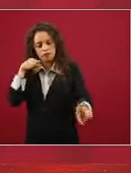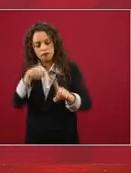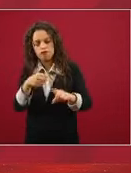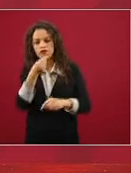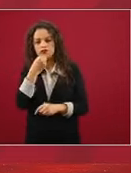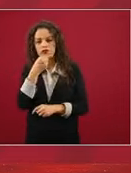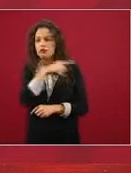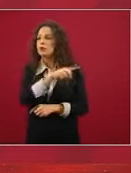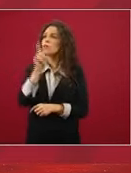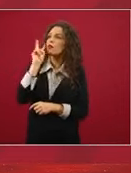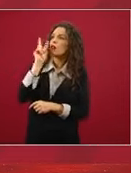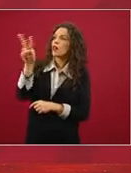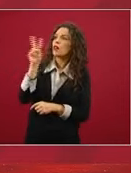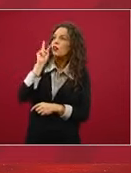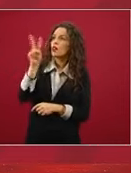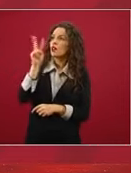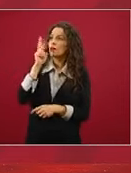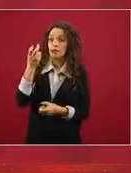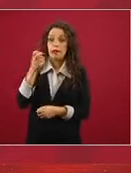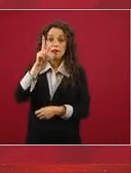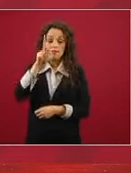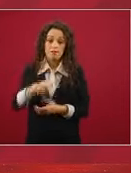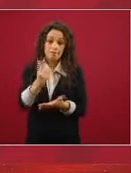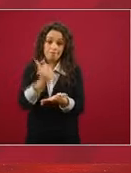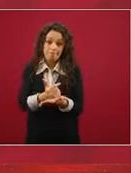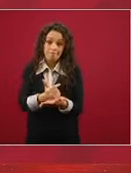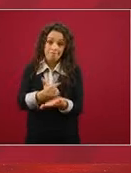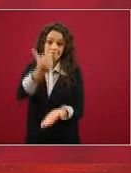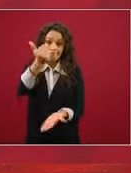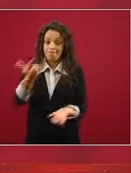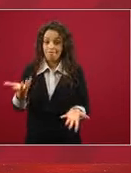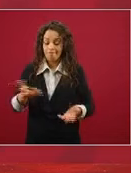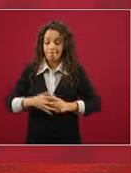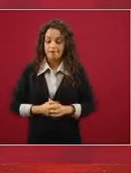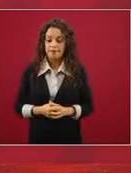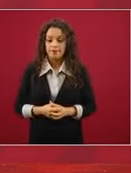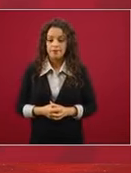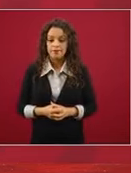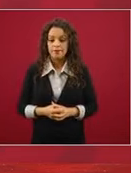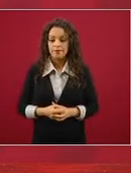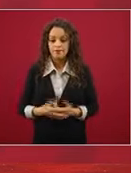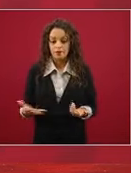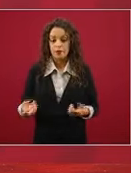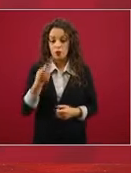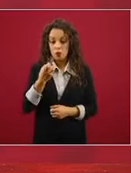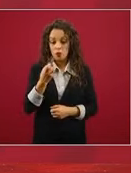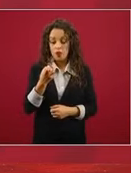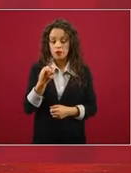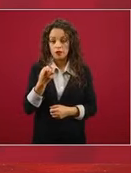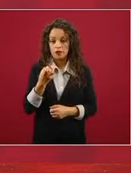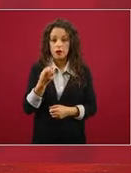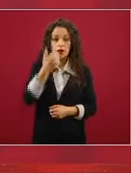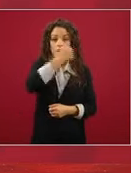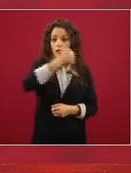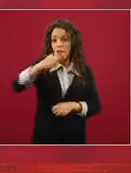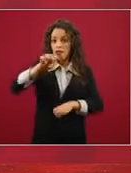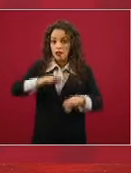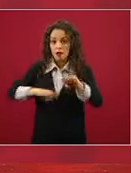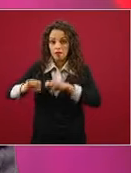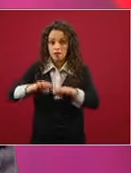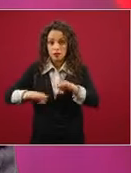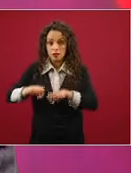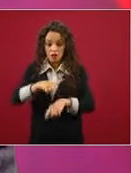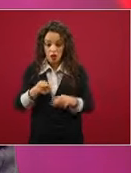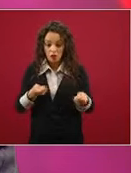cual tiene, pues, desde luego graves consecuencias. Entonces, está visto que los modelos de autorregulación tienen sus